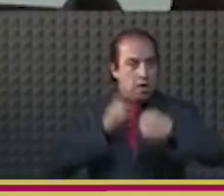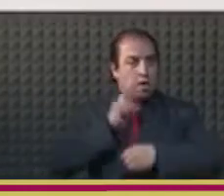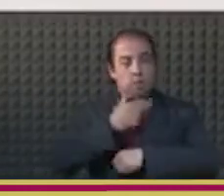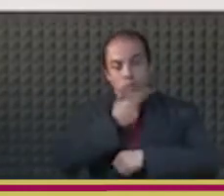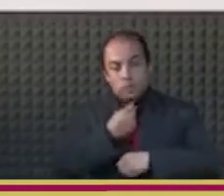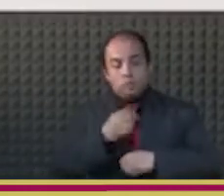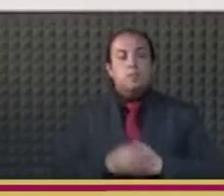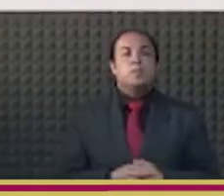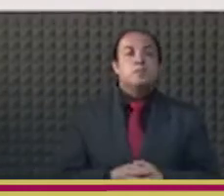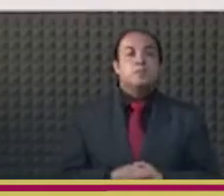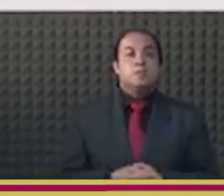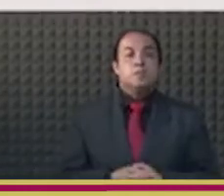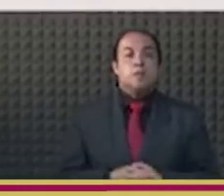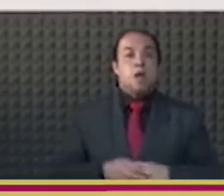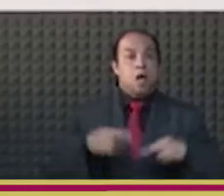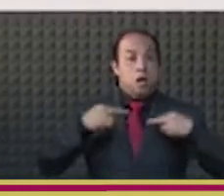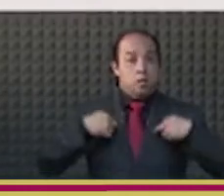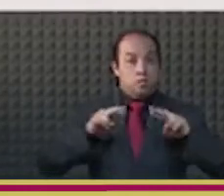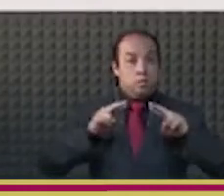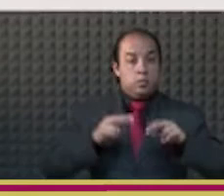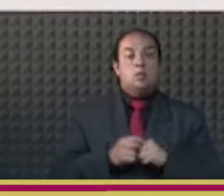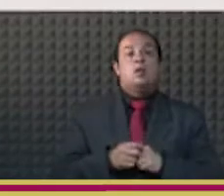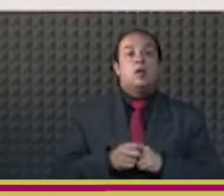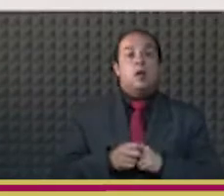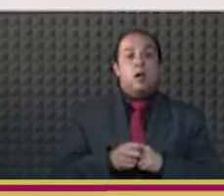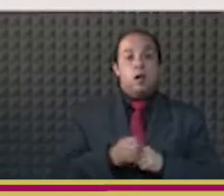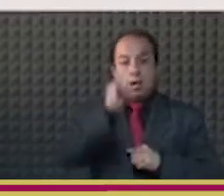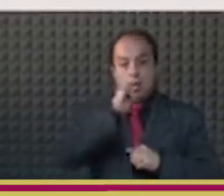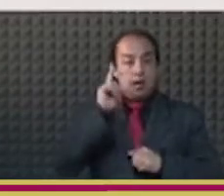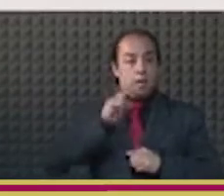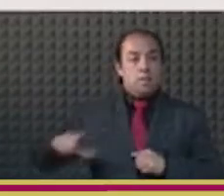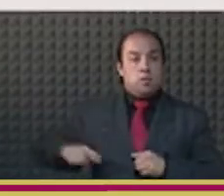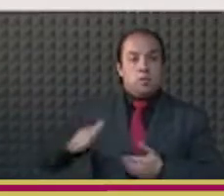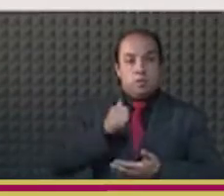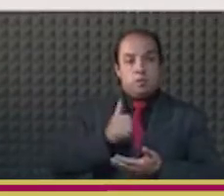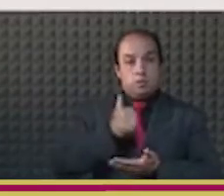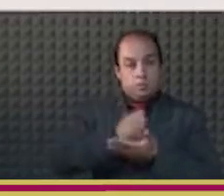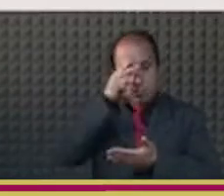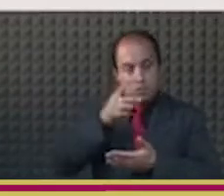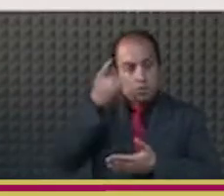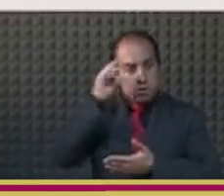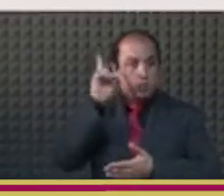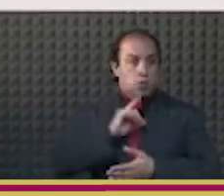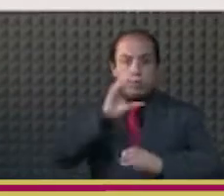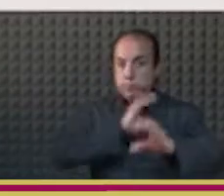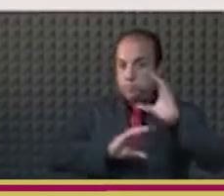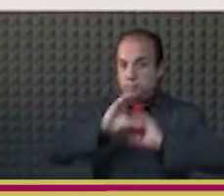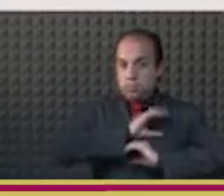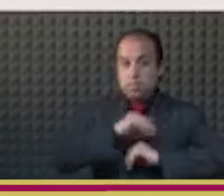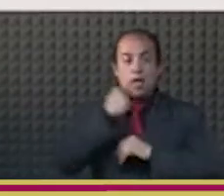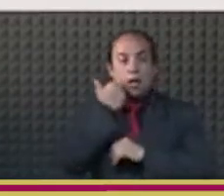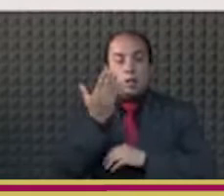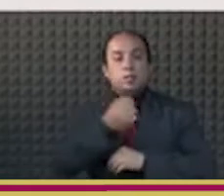todos. A nombre de la jefa de gobierno de la Ciudad de México, la doctora Claudia Sheinbaum,